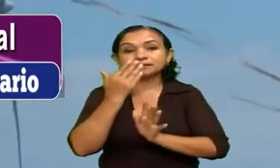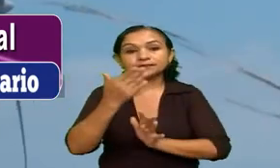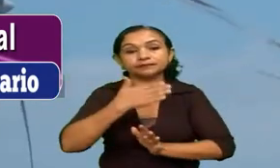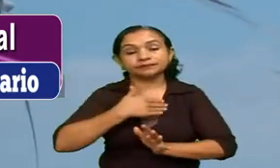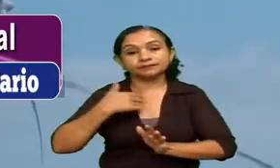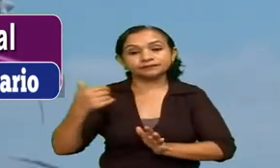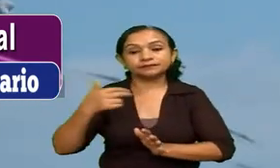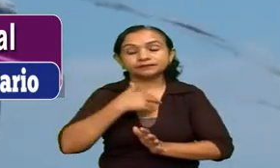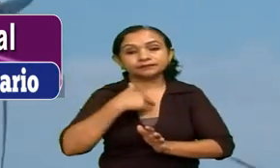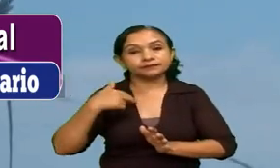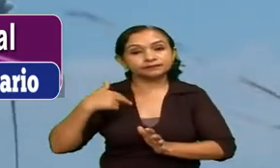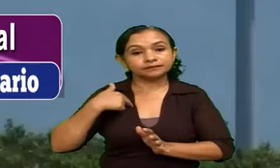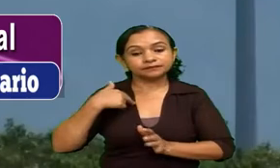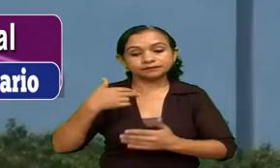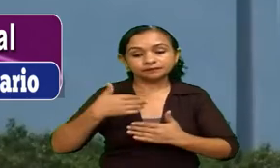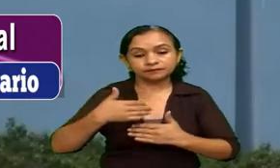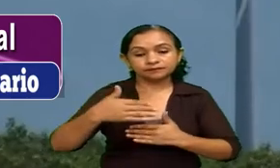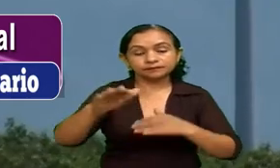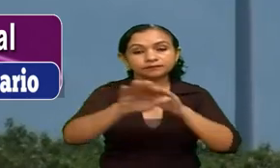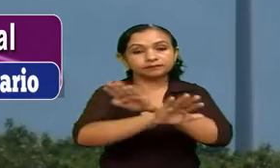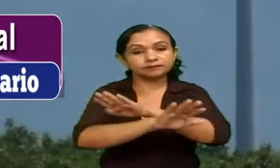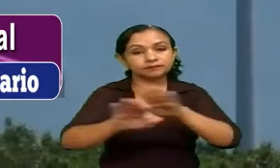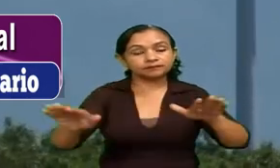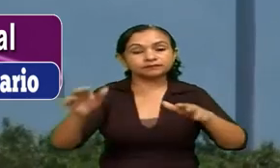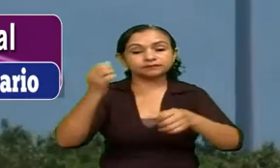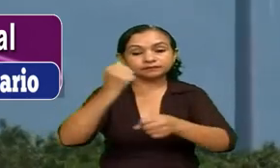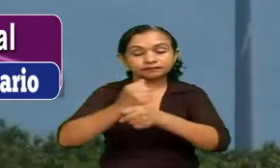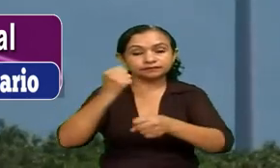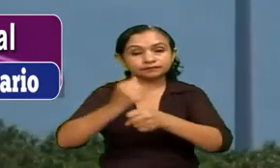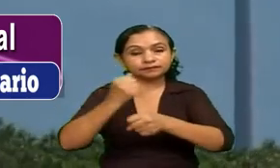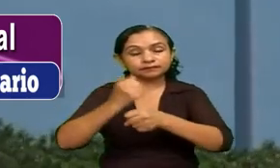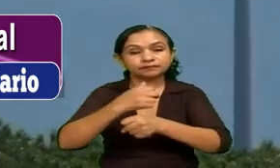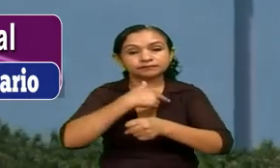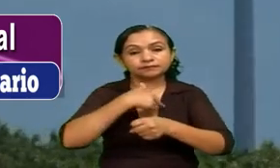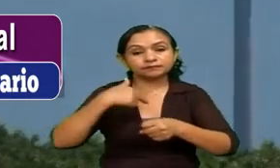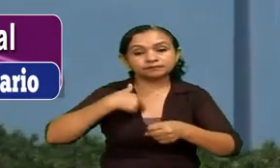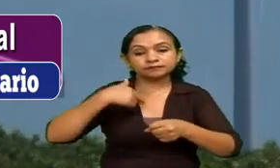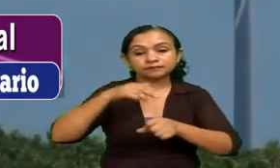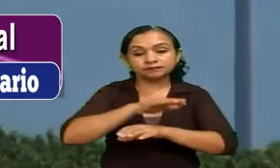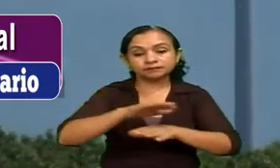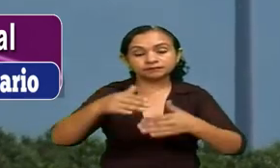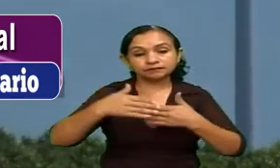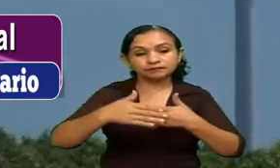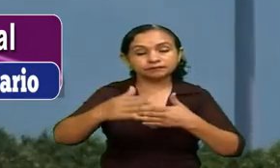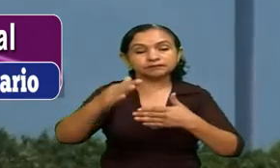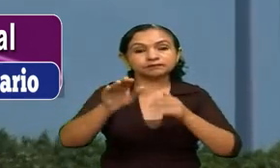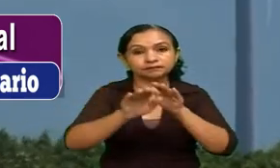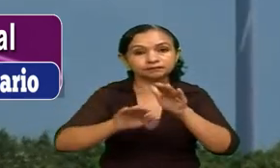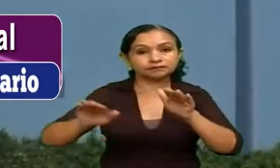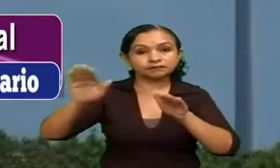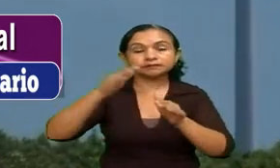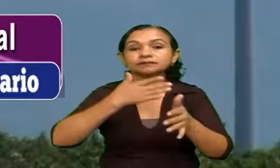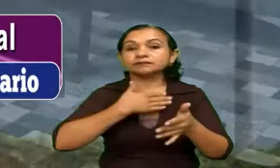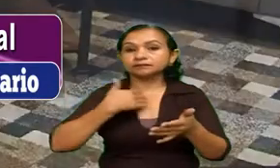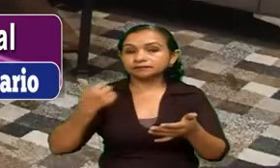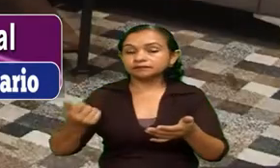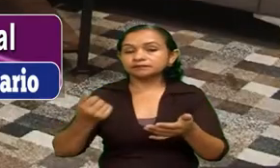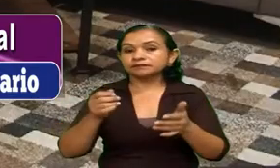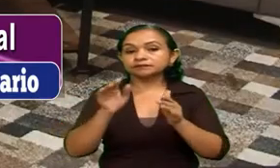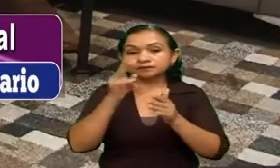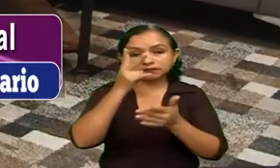la estaremos finalizando, todos los trabajos de repotenciación. Repotenciación es aumentar sus capacidades, así es, más es del